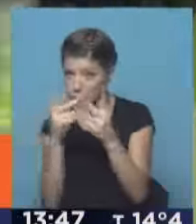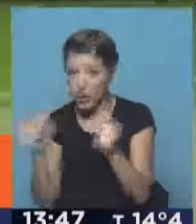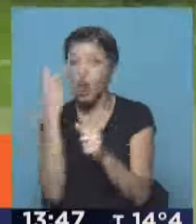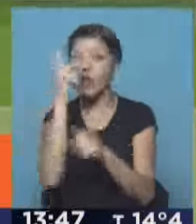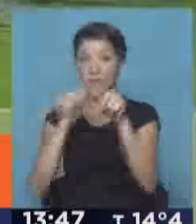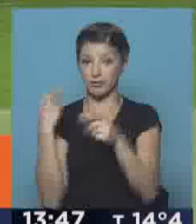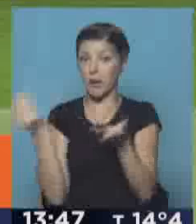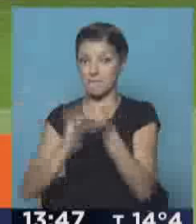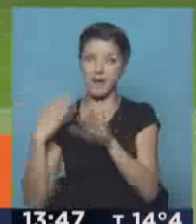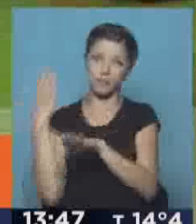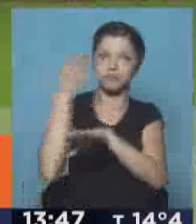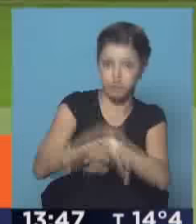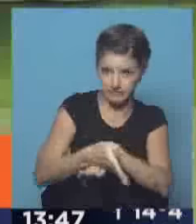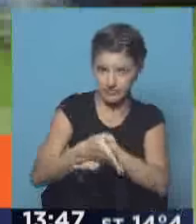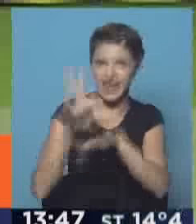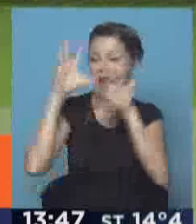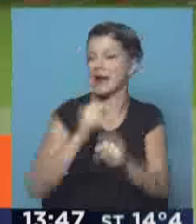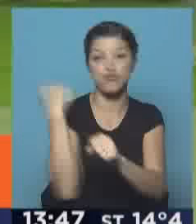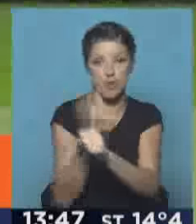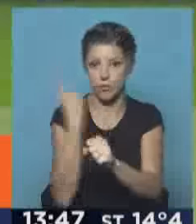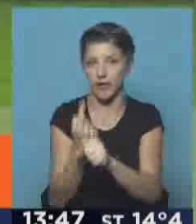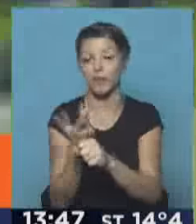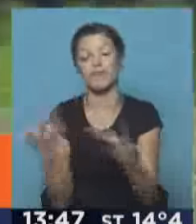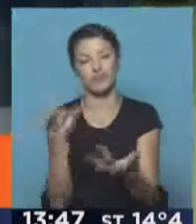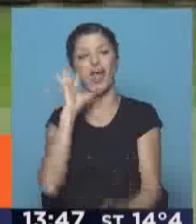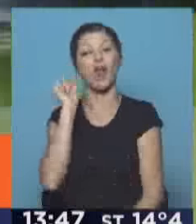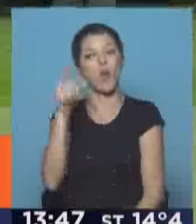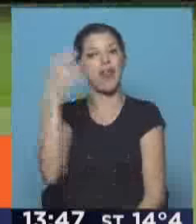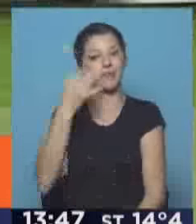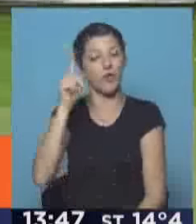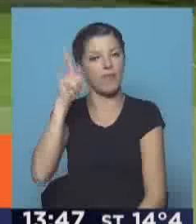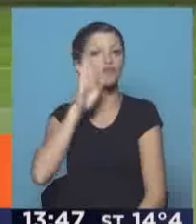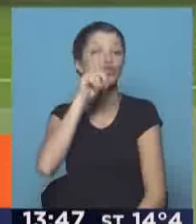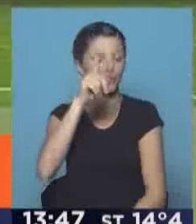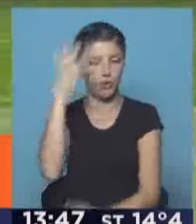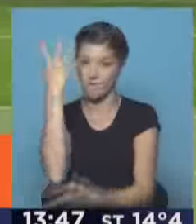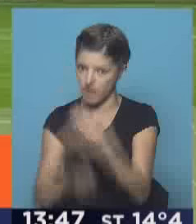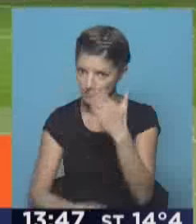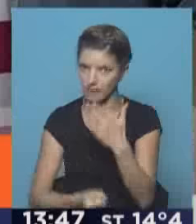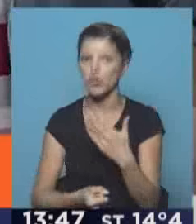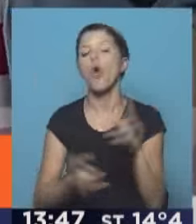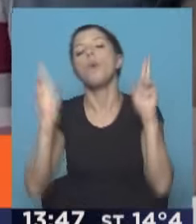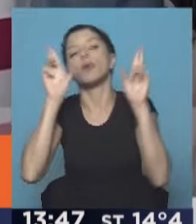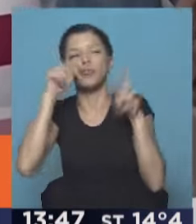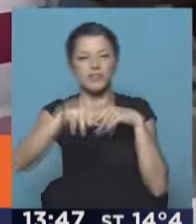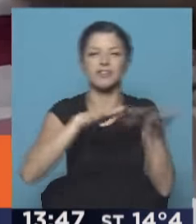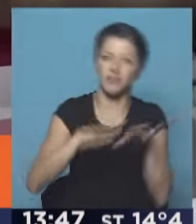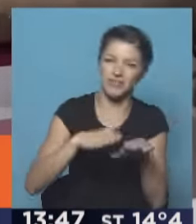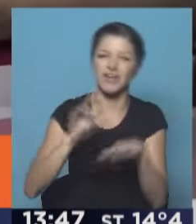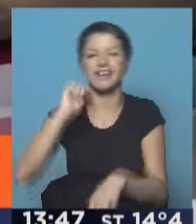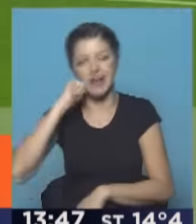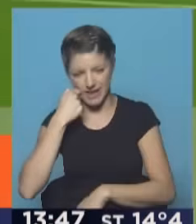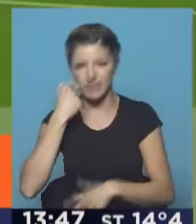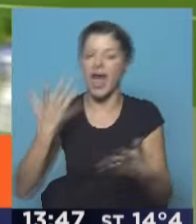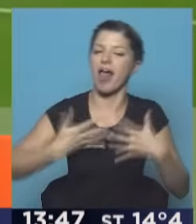y no lo podían agarrar. Hay algo que está fallando, evidentemente. Por suerte, fue un dato de color, un dato alegre, que le